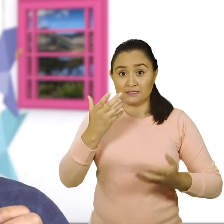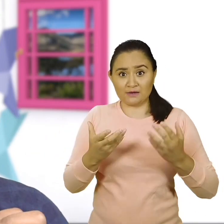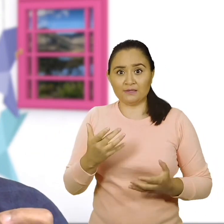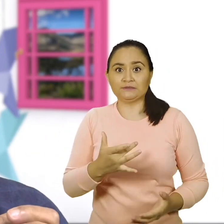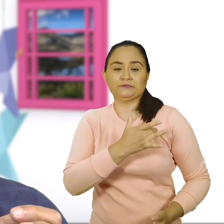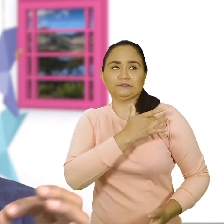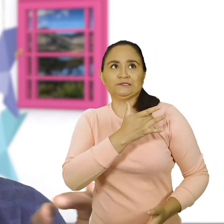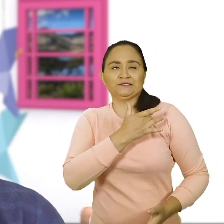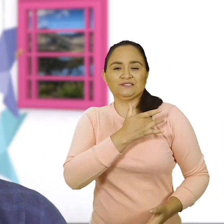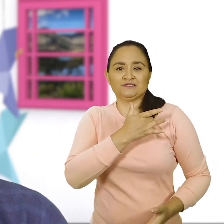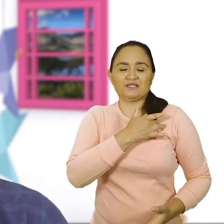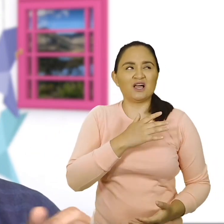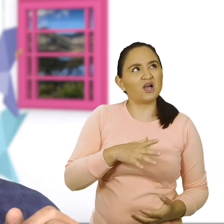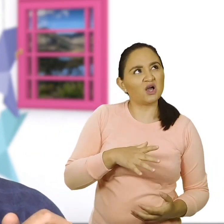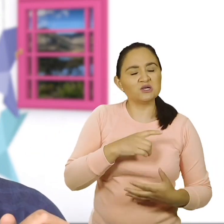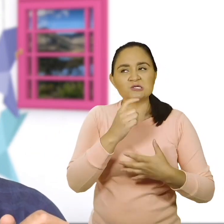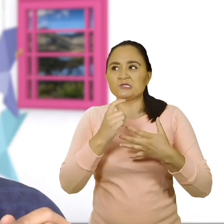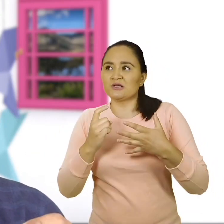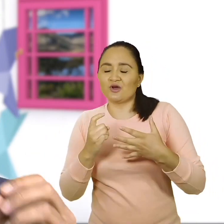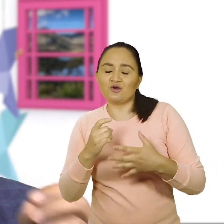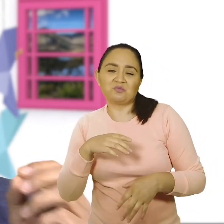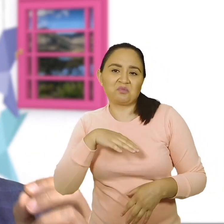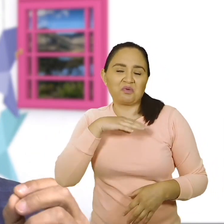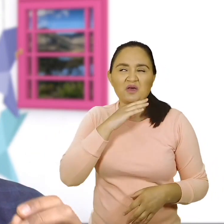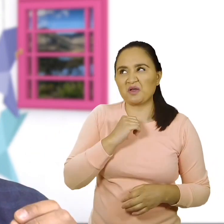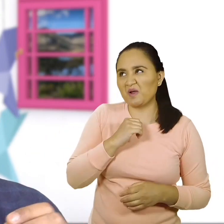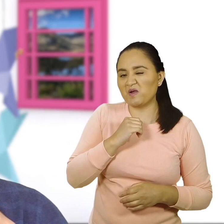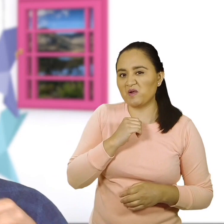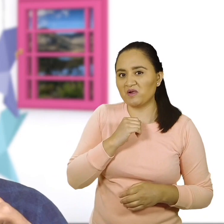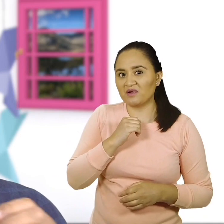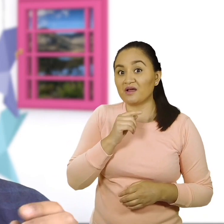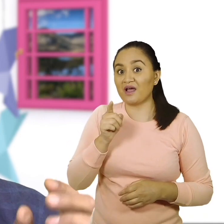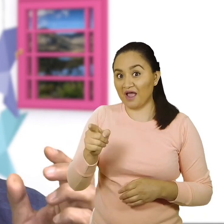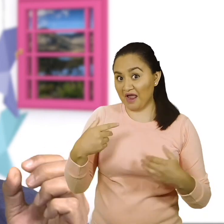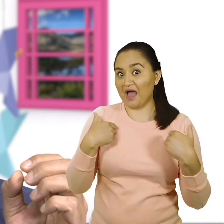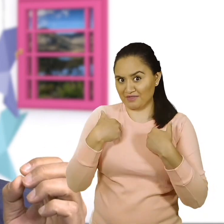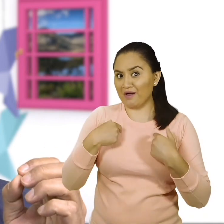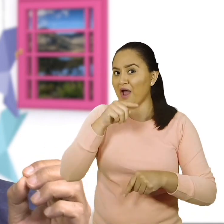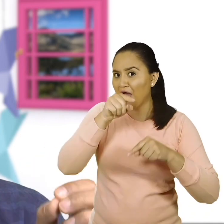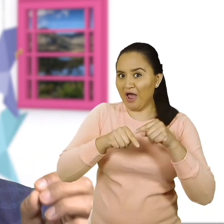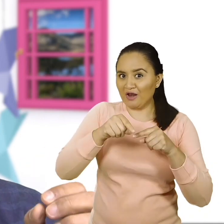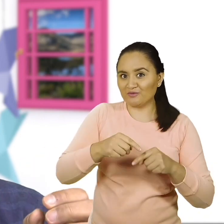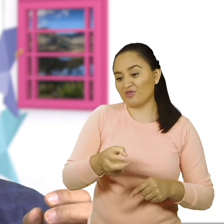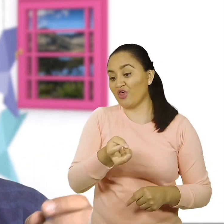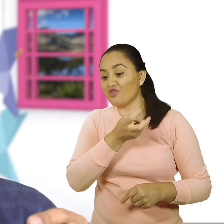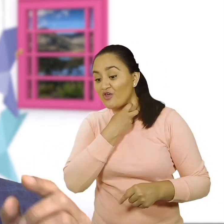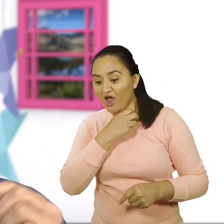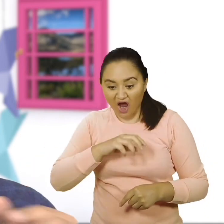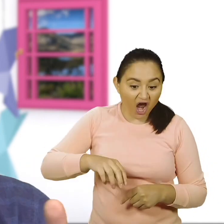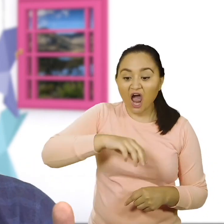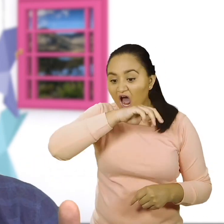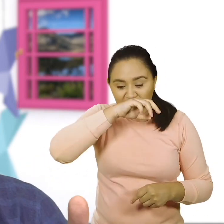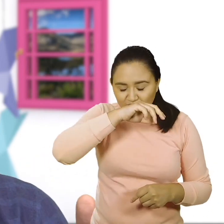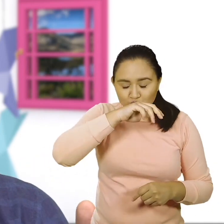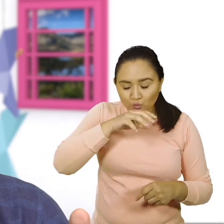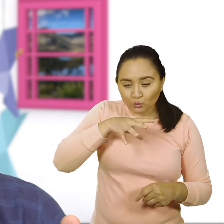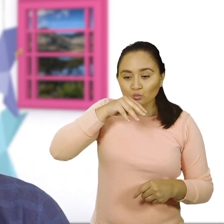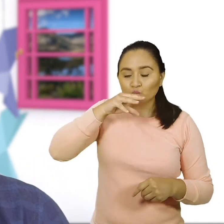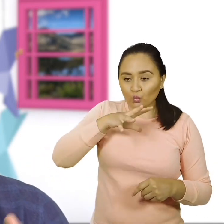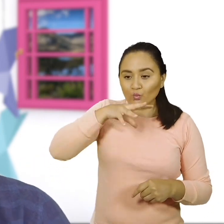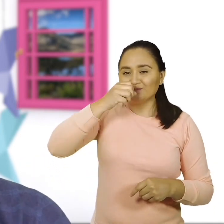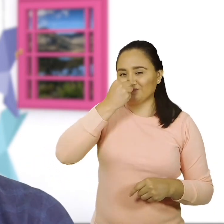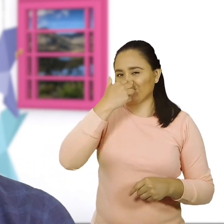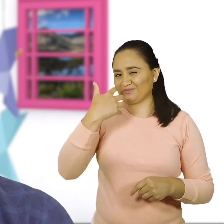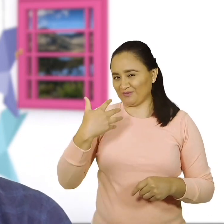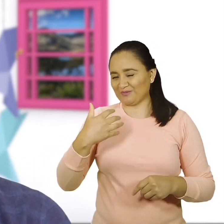caso de necesidad, pero sobre todo de pereza, no pocas mascotas han probado sus afilados colmillos, que en su ignorancia han confundido